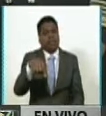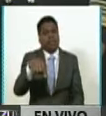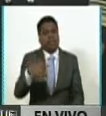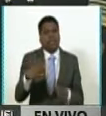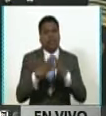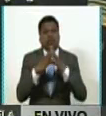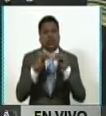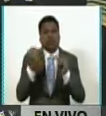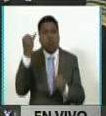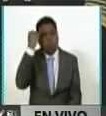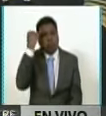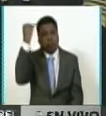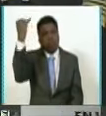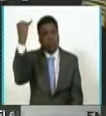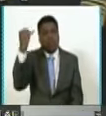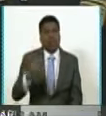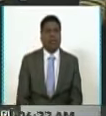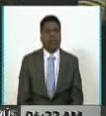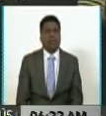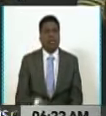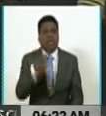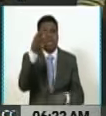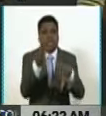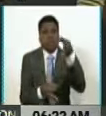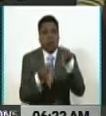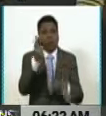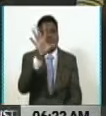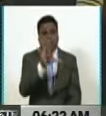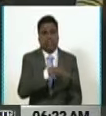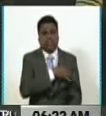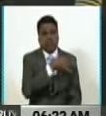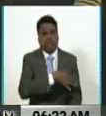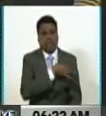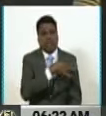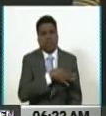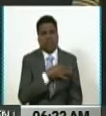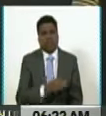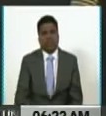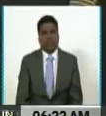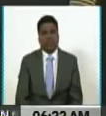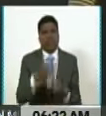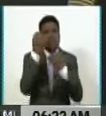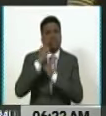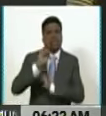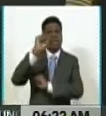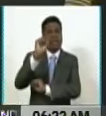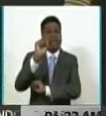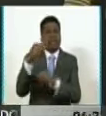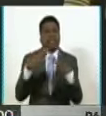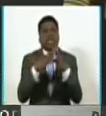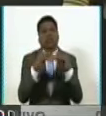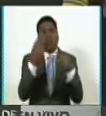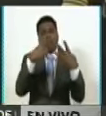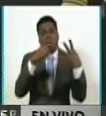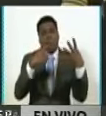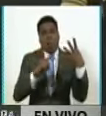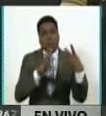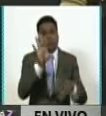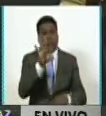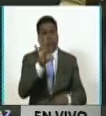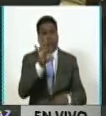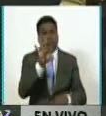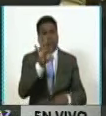ideas de justicia social, de defender las garantías sociales. Un